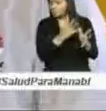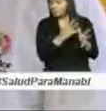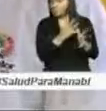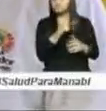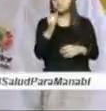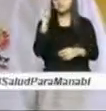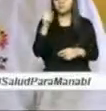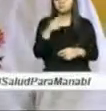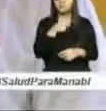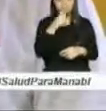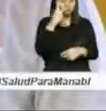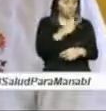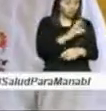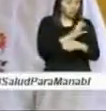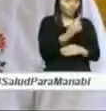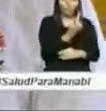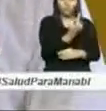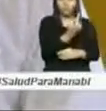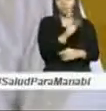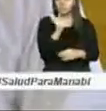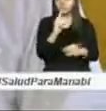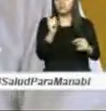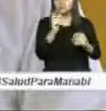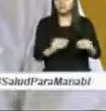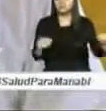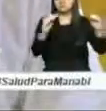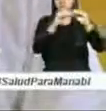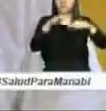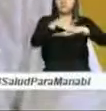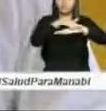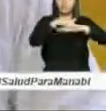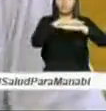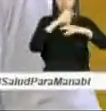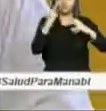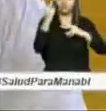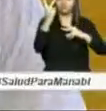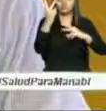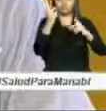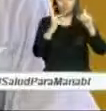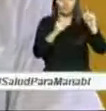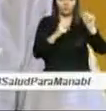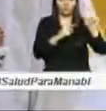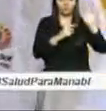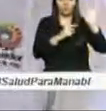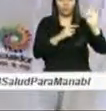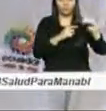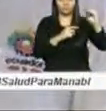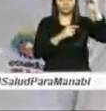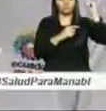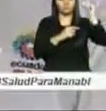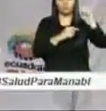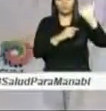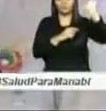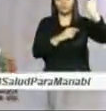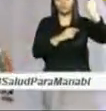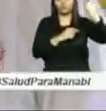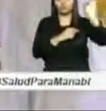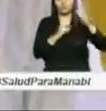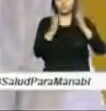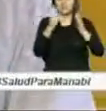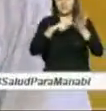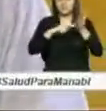una décima menos de la media nacional. Pero haber subido de 1.4 a 1.8 camas significa un incremento de